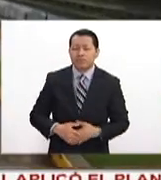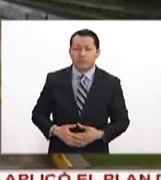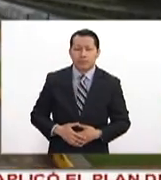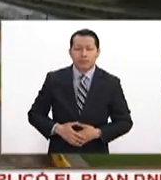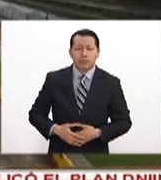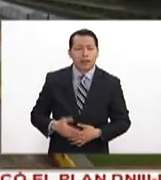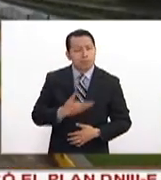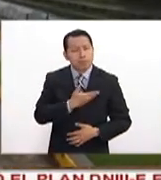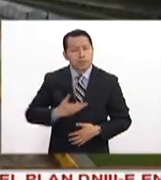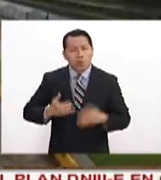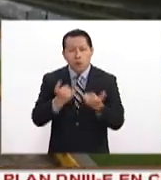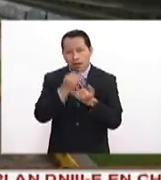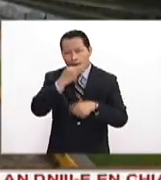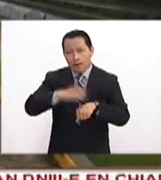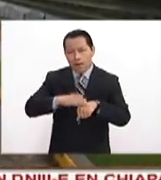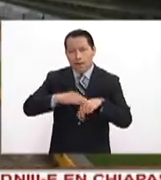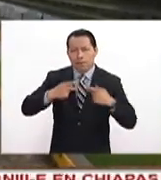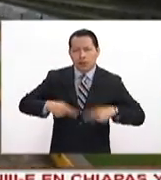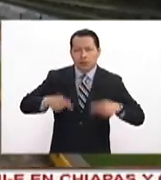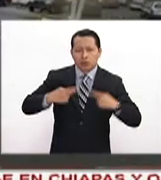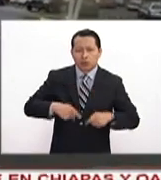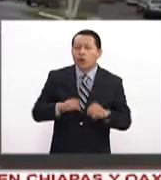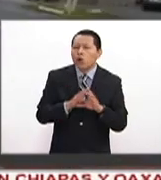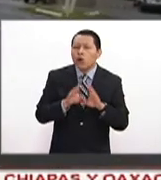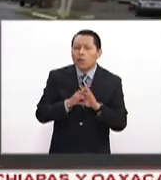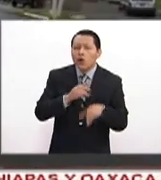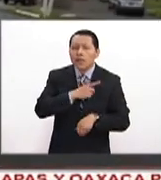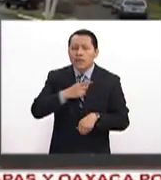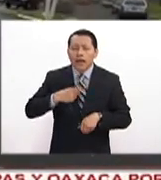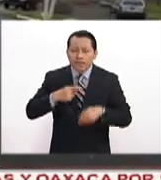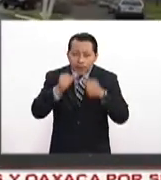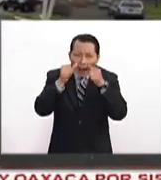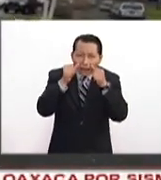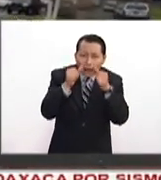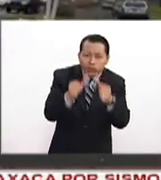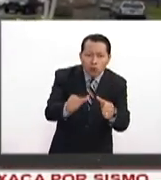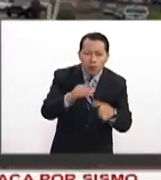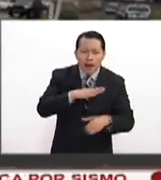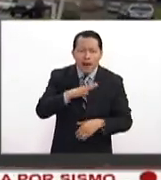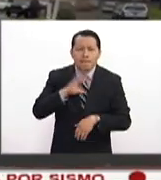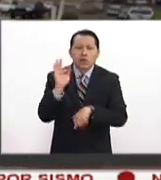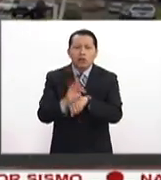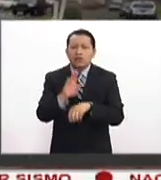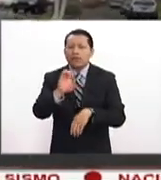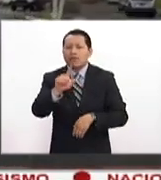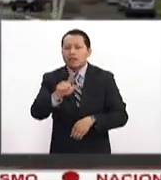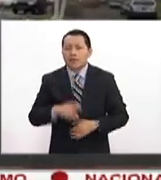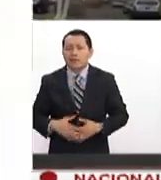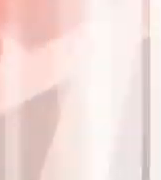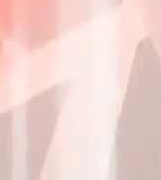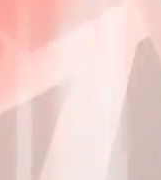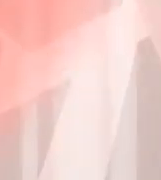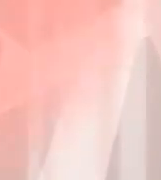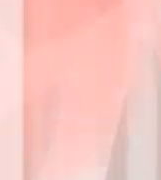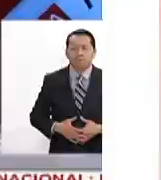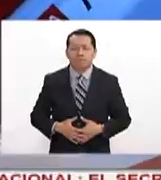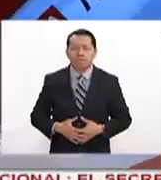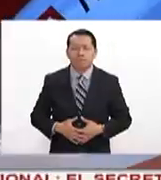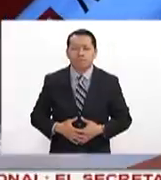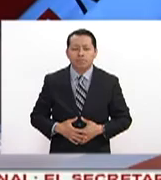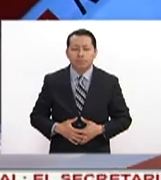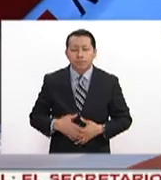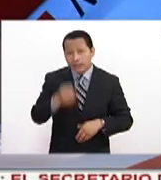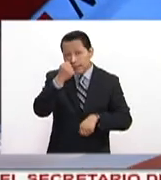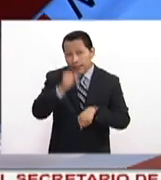El presidente también hizo un llamado a la población a estar atenta a las indicaciones de Protección Civil.